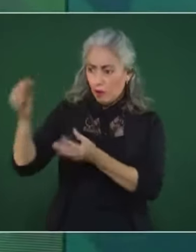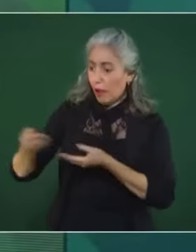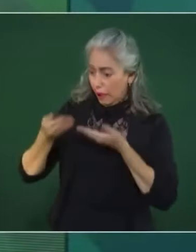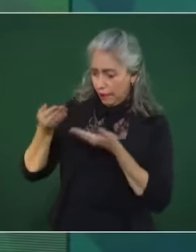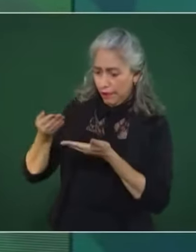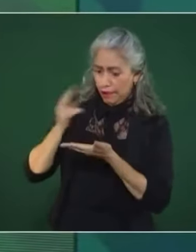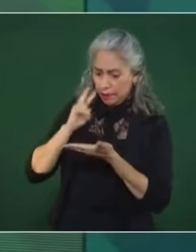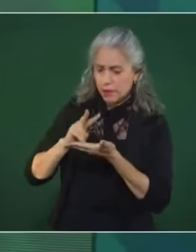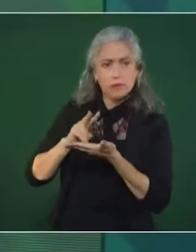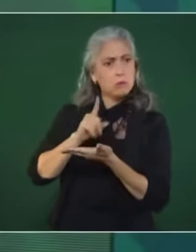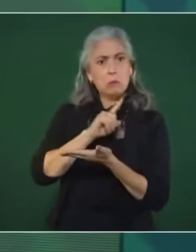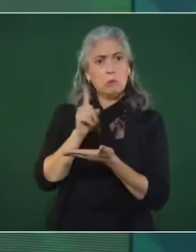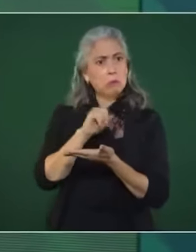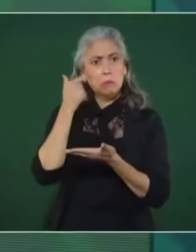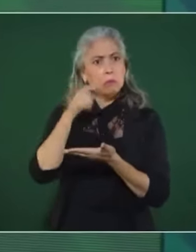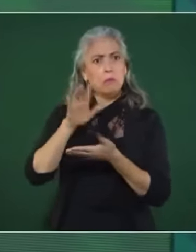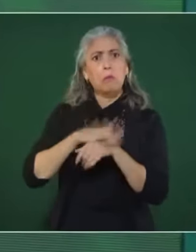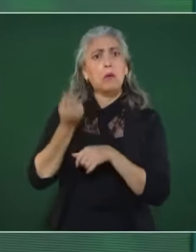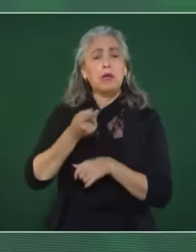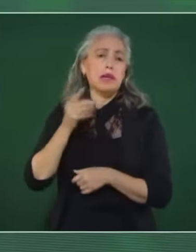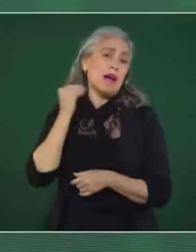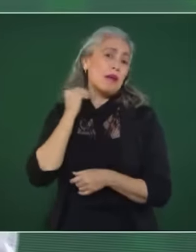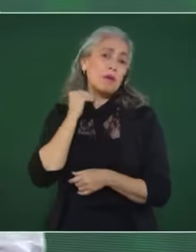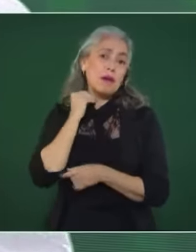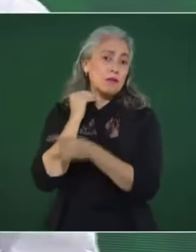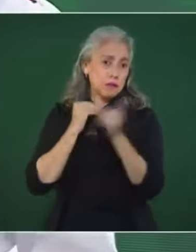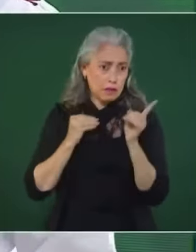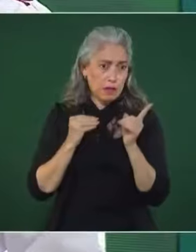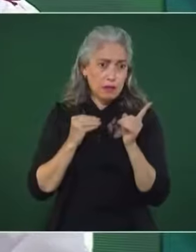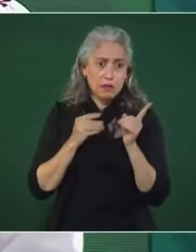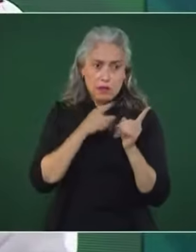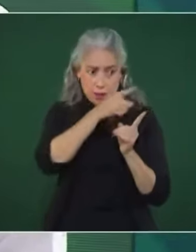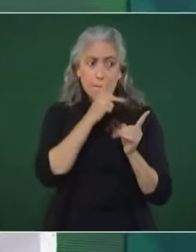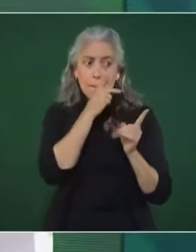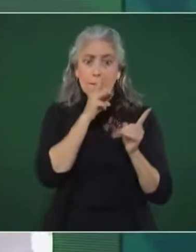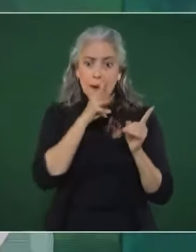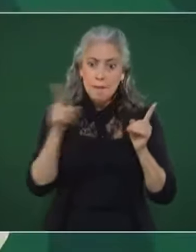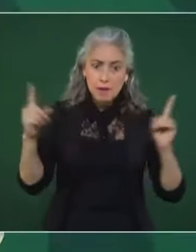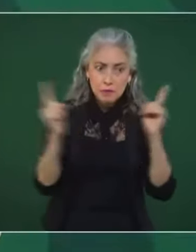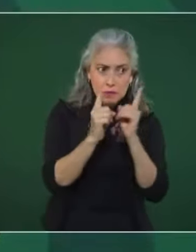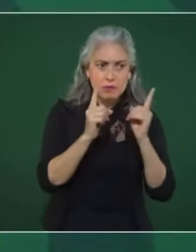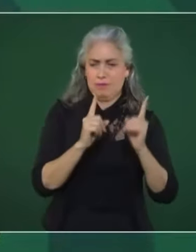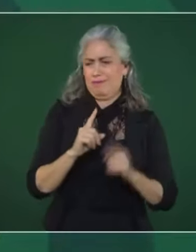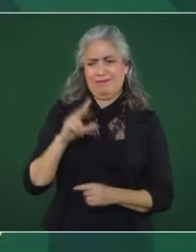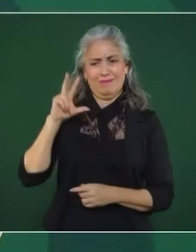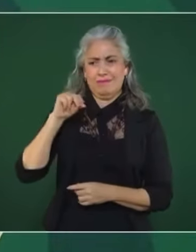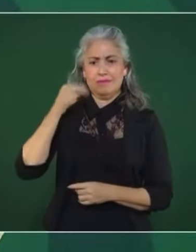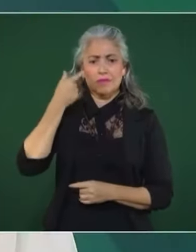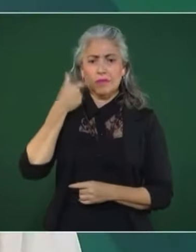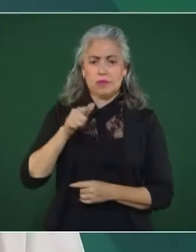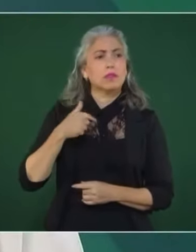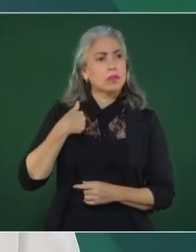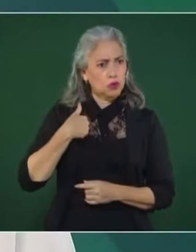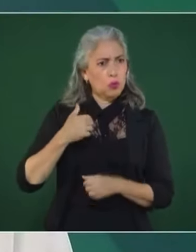que tengamos trato de manera directa con los papás, con las mamás. Y aprovecho para decirles que quiero hablar